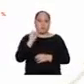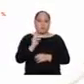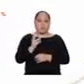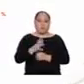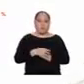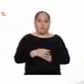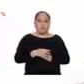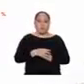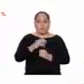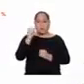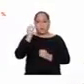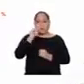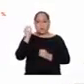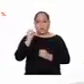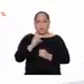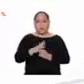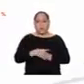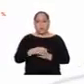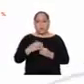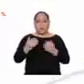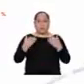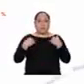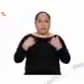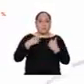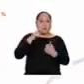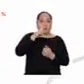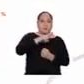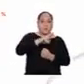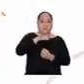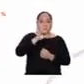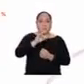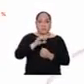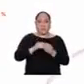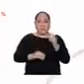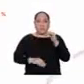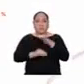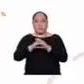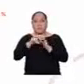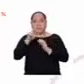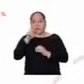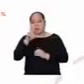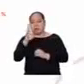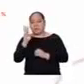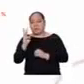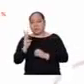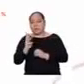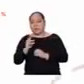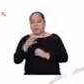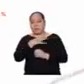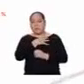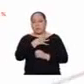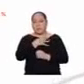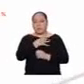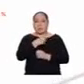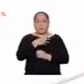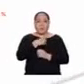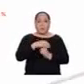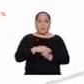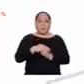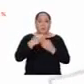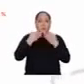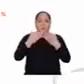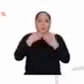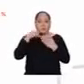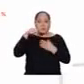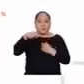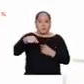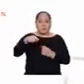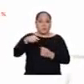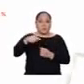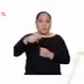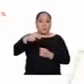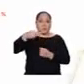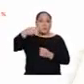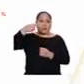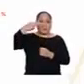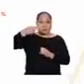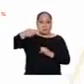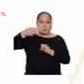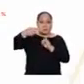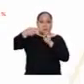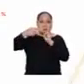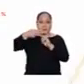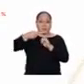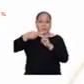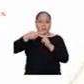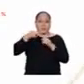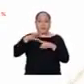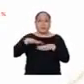de 28 a 36 años. Es correcto. Y gracias a la frecuencia relativa podemos extender la